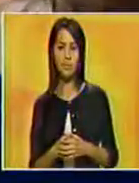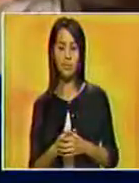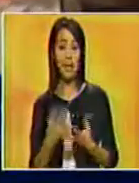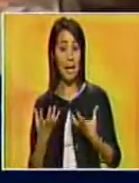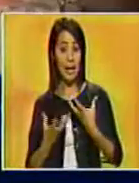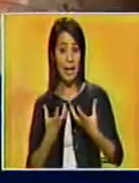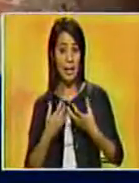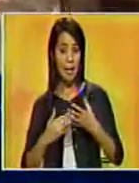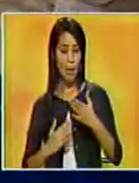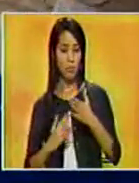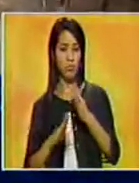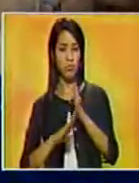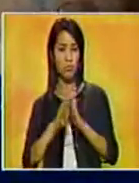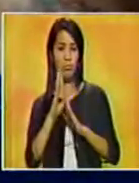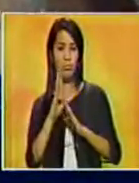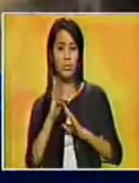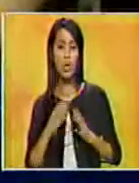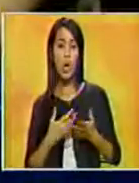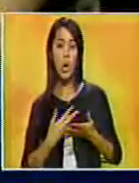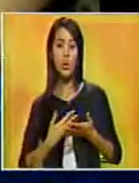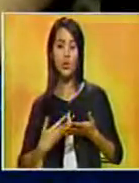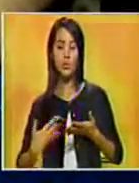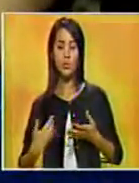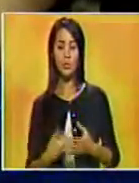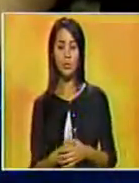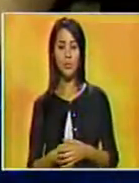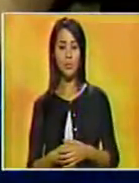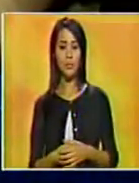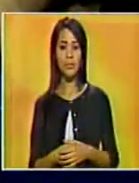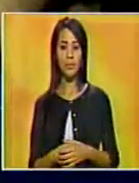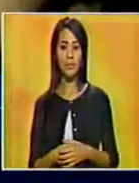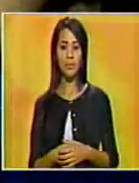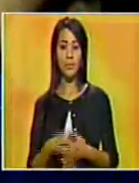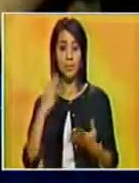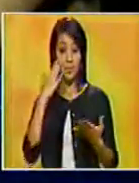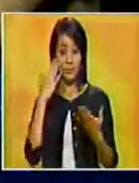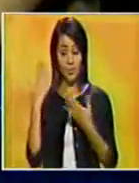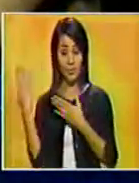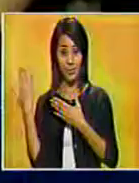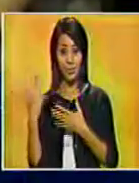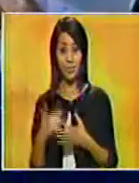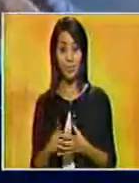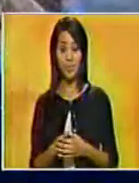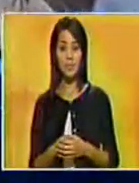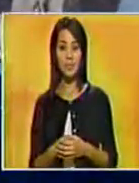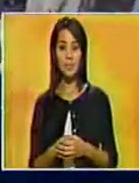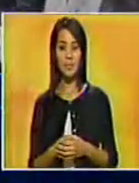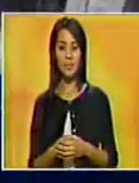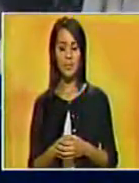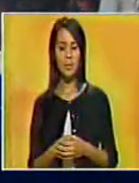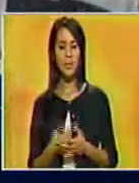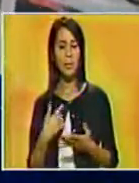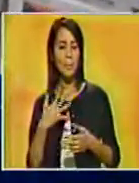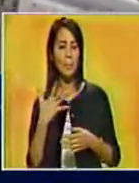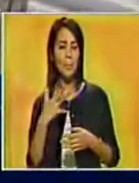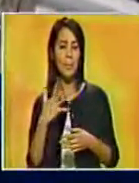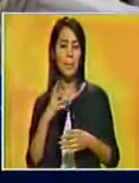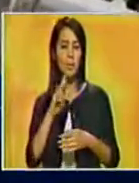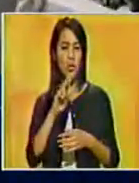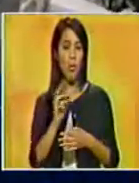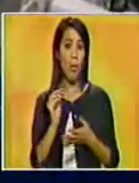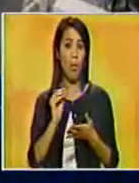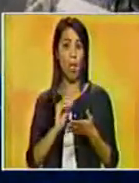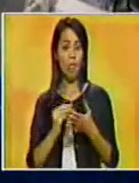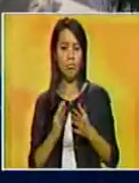Calienta, impulsa y oxigena la sangre. El diámetro que está aquí entre los dedos de la aorta es aproximadamente 2 veces